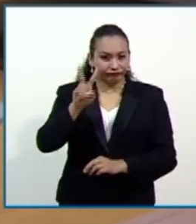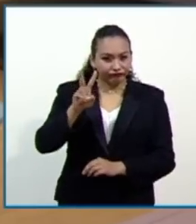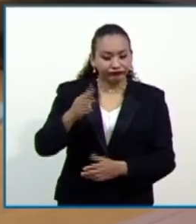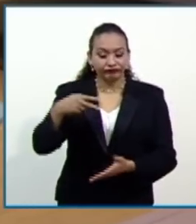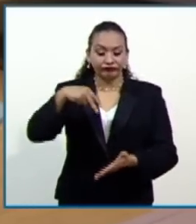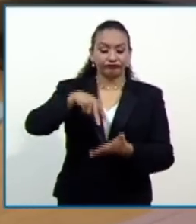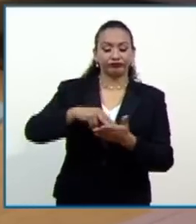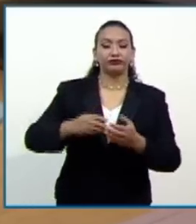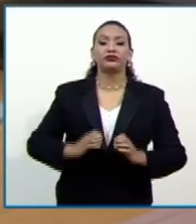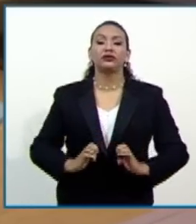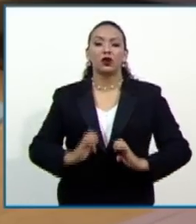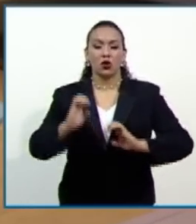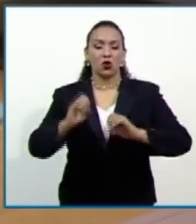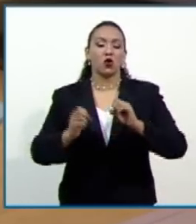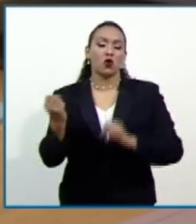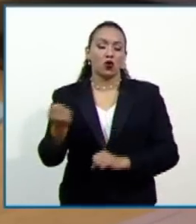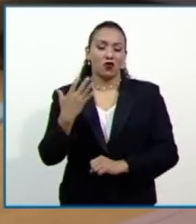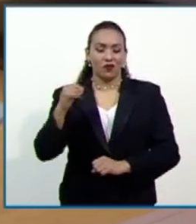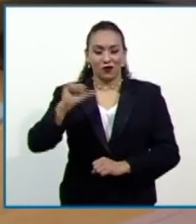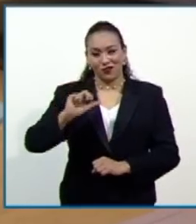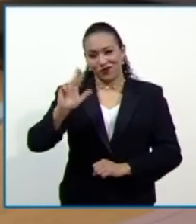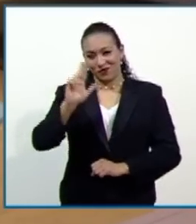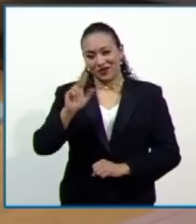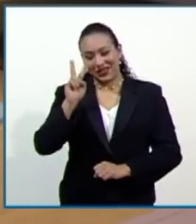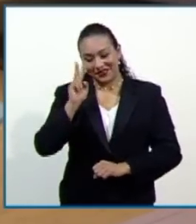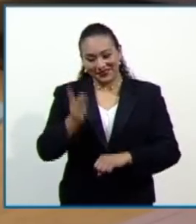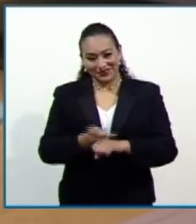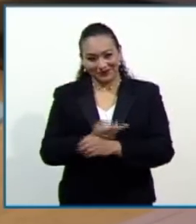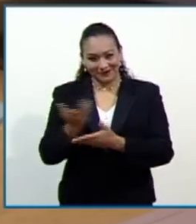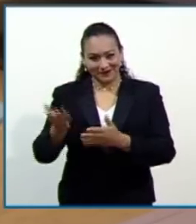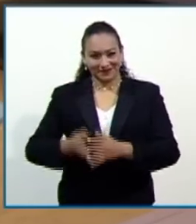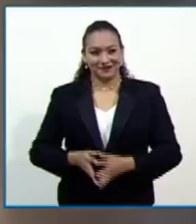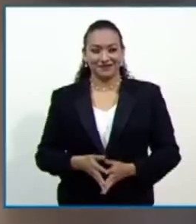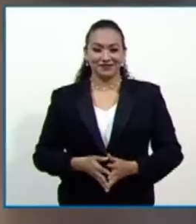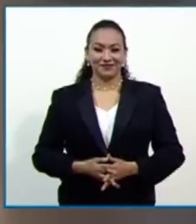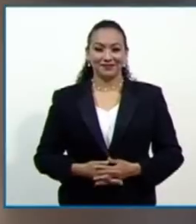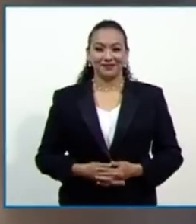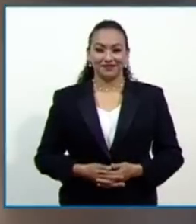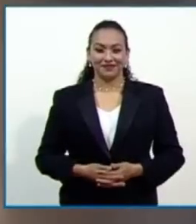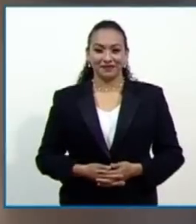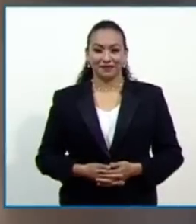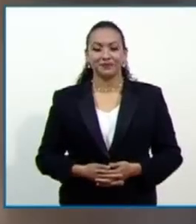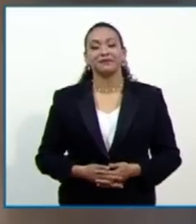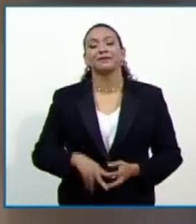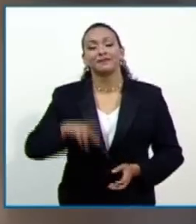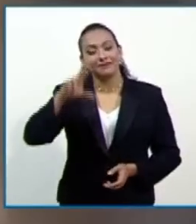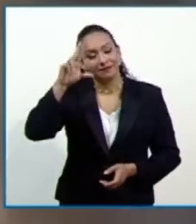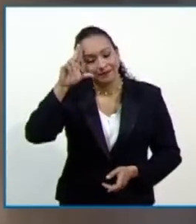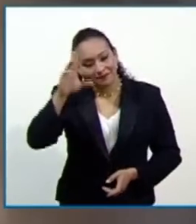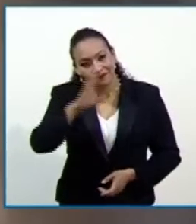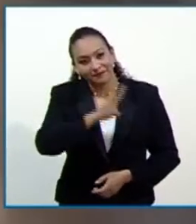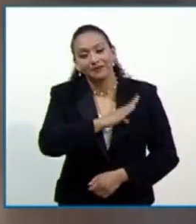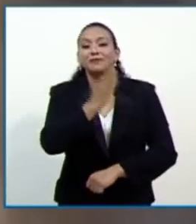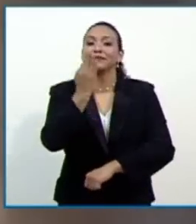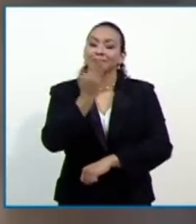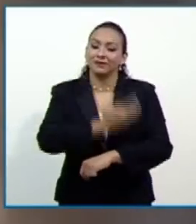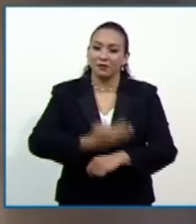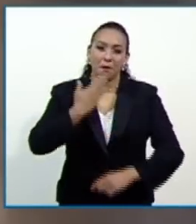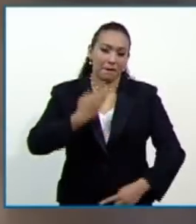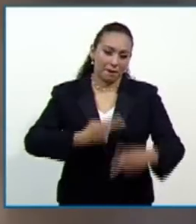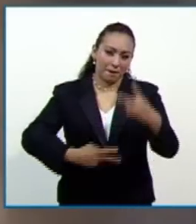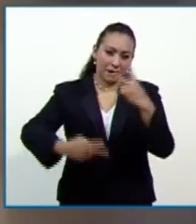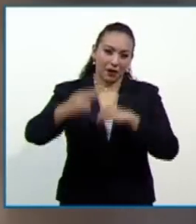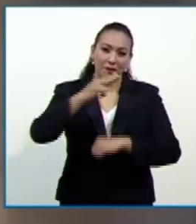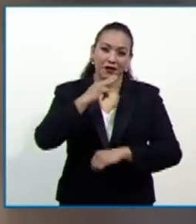Tribunal Constitucional de este martes. Adelante, Mario, con tu reporte. Muy buenas tardes. ¿Qué tal? Muy buenas tardes a todas las personas que siguen